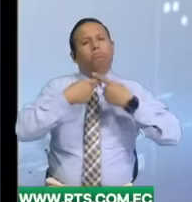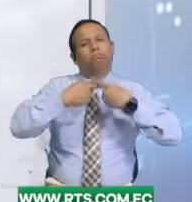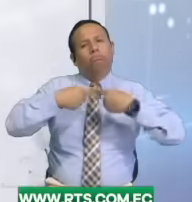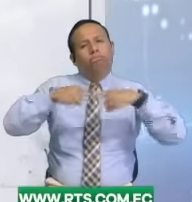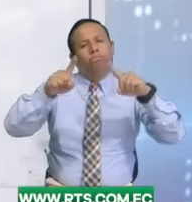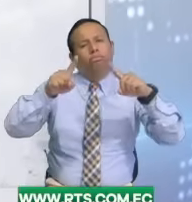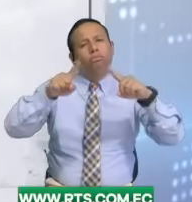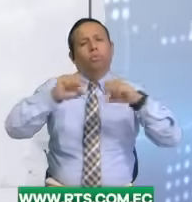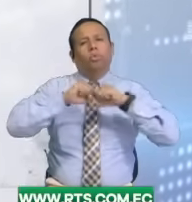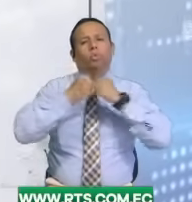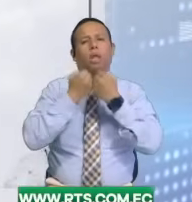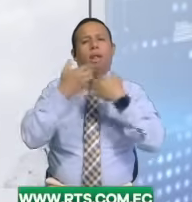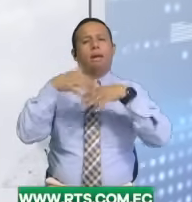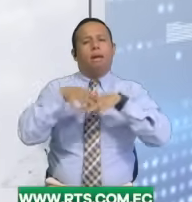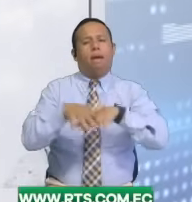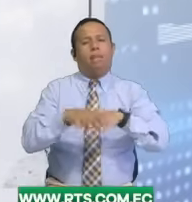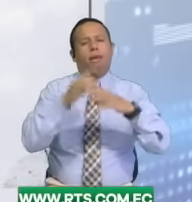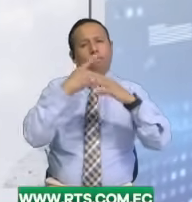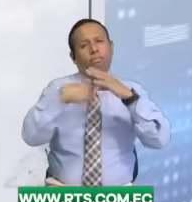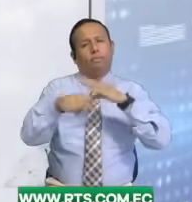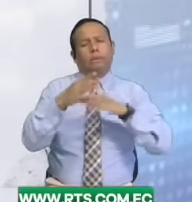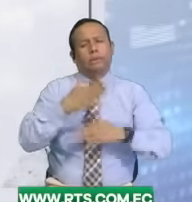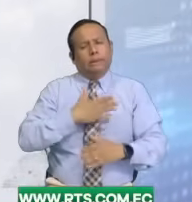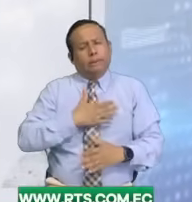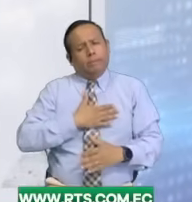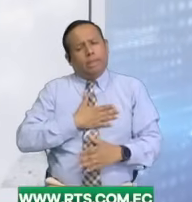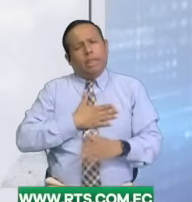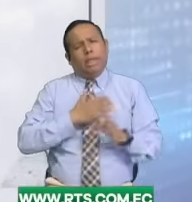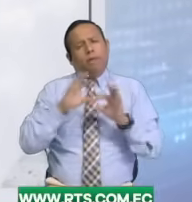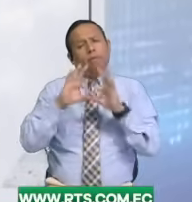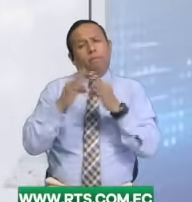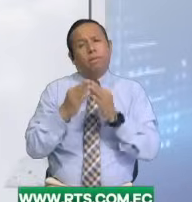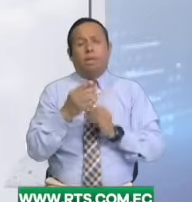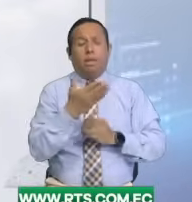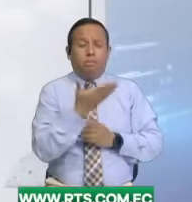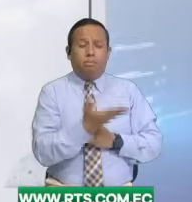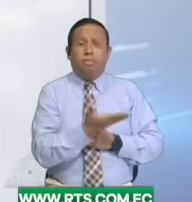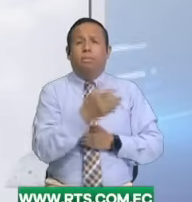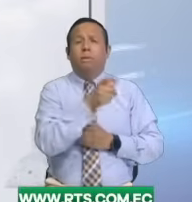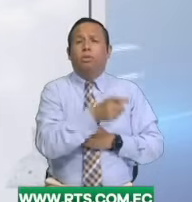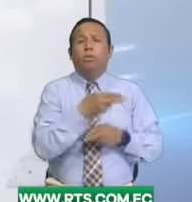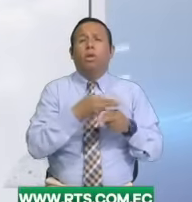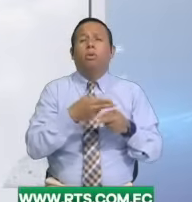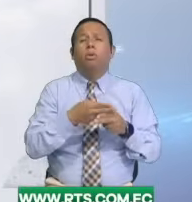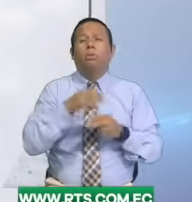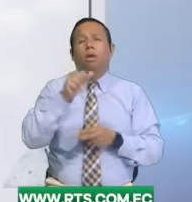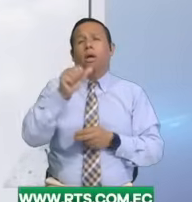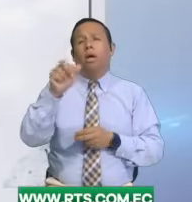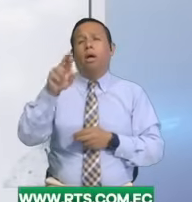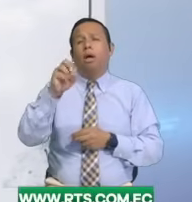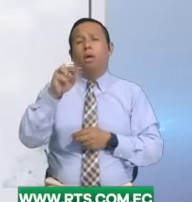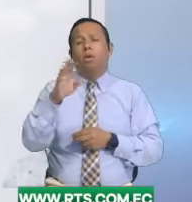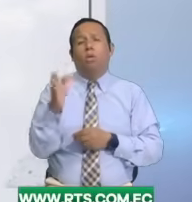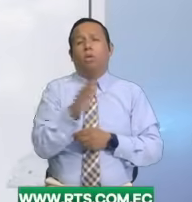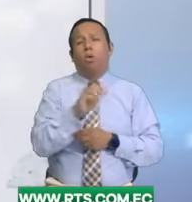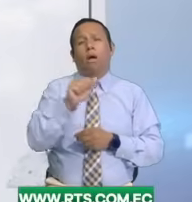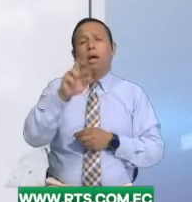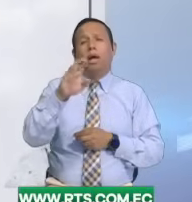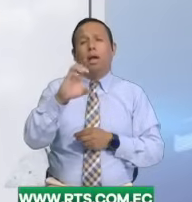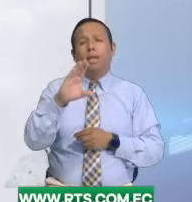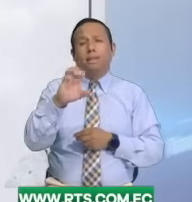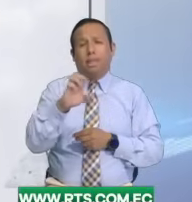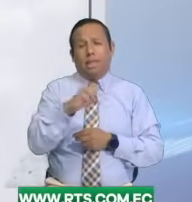sociales, solidarizándose con la familia por el crimen del ciudadano a quien identificaron como Aarón Alexis Arce